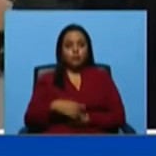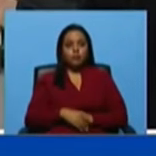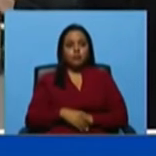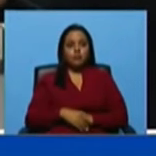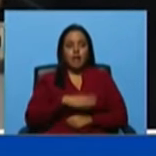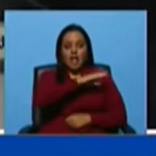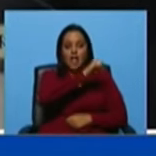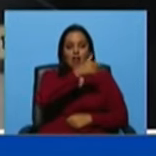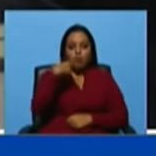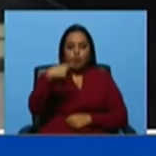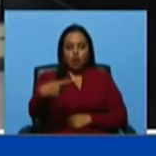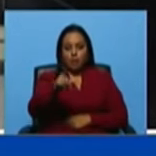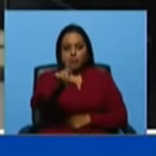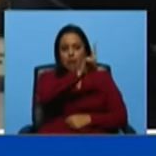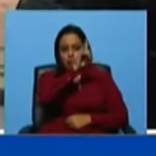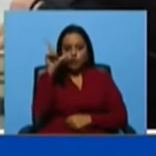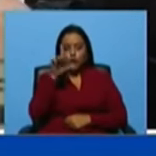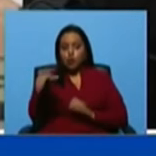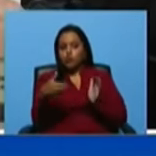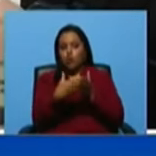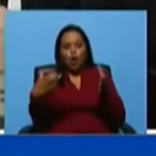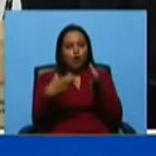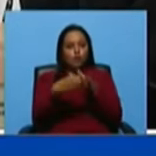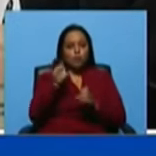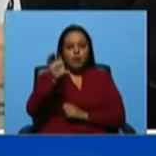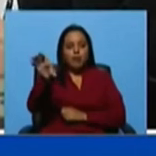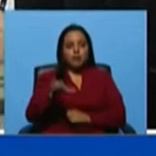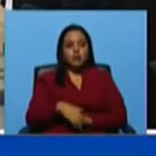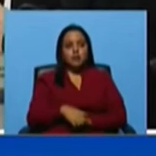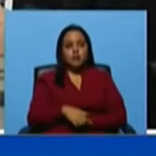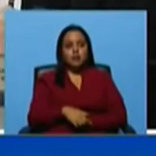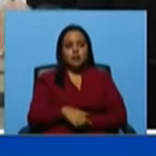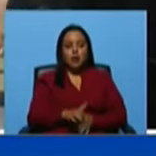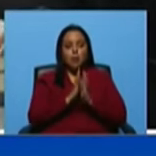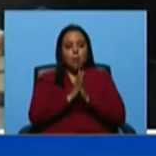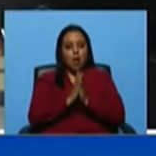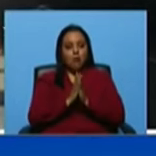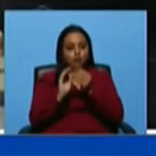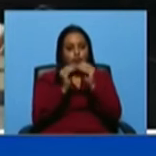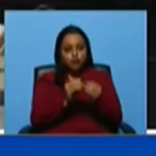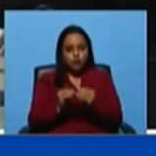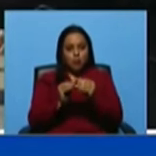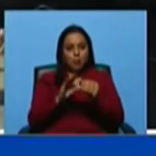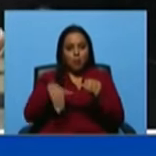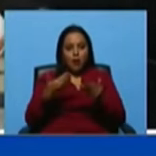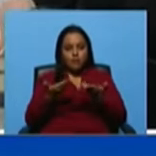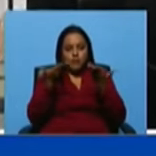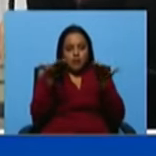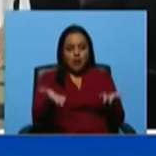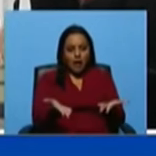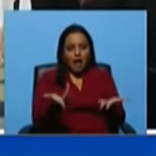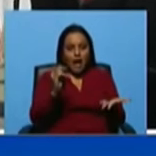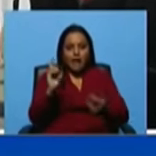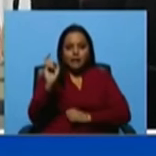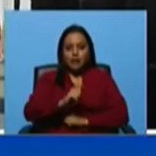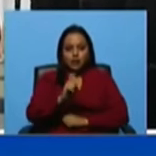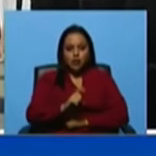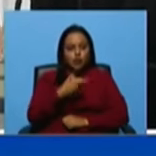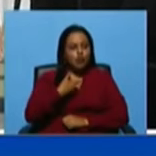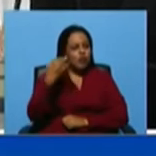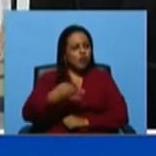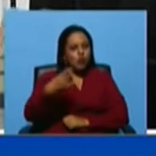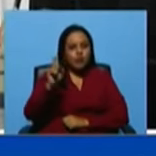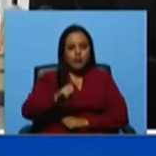jefe político del psu y a todo el gran poblo patriótico que preparen para que entreguemos si así es requerido como estoy seguro que